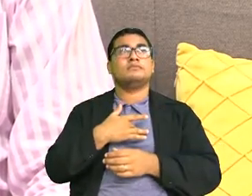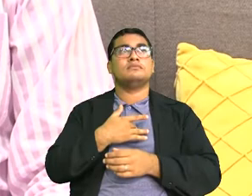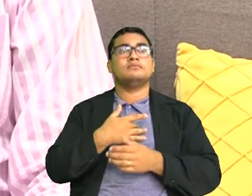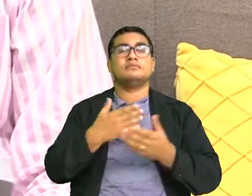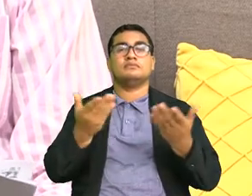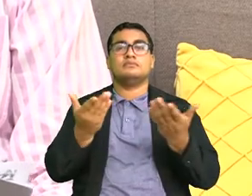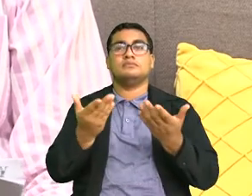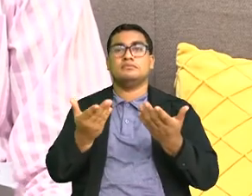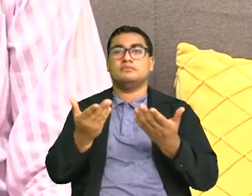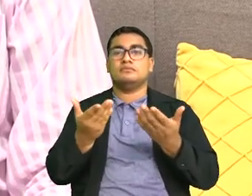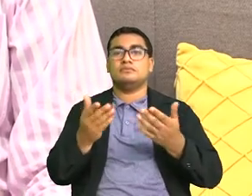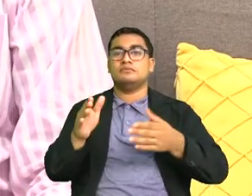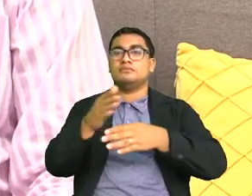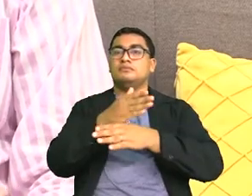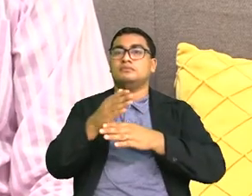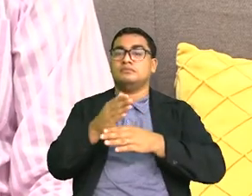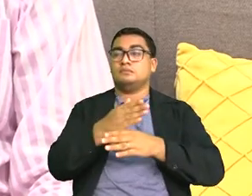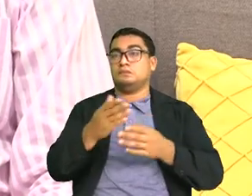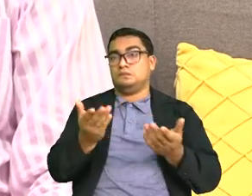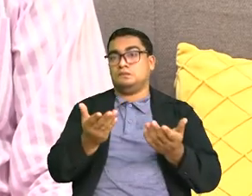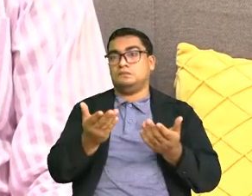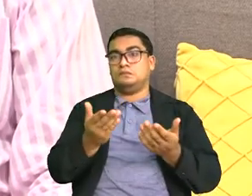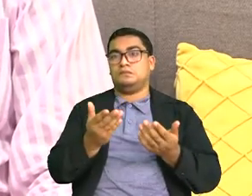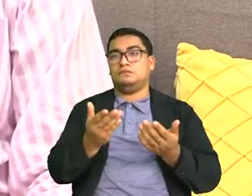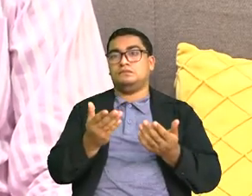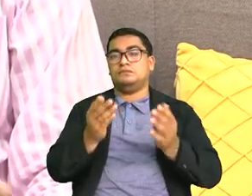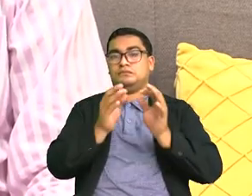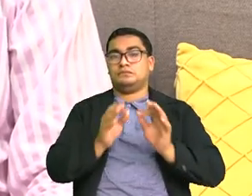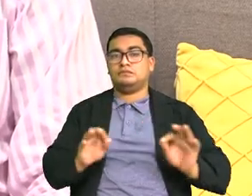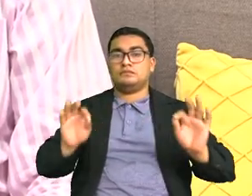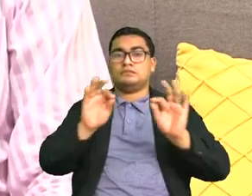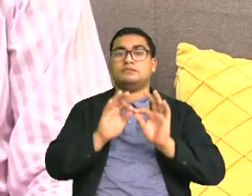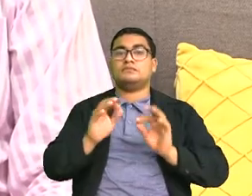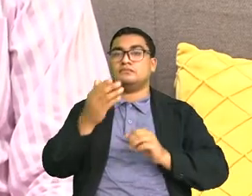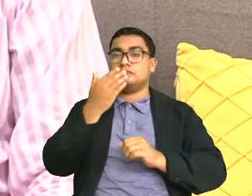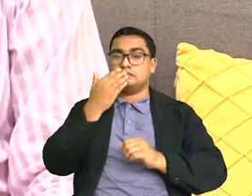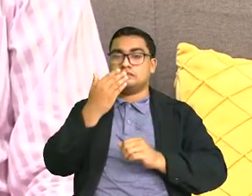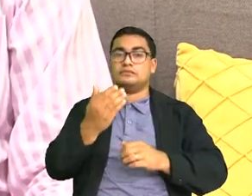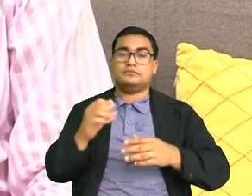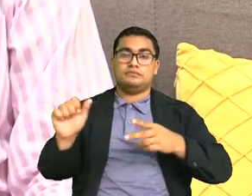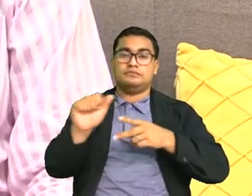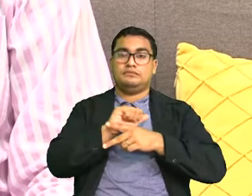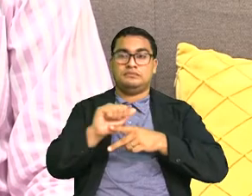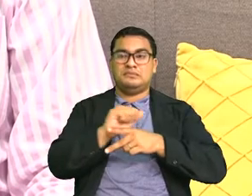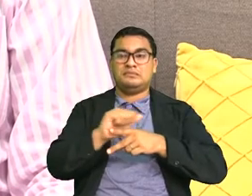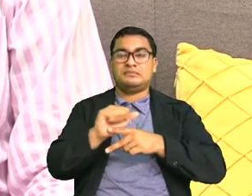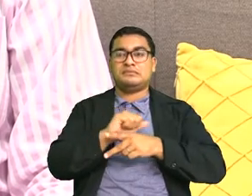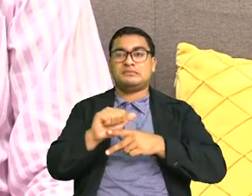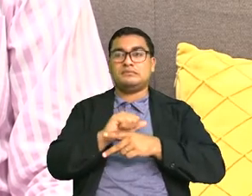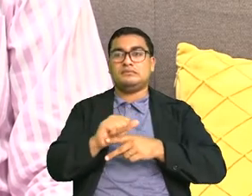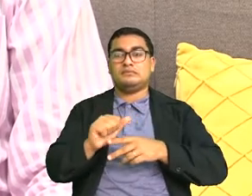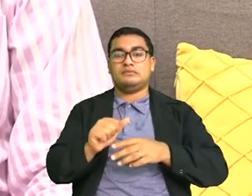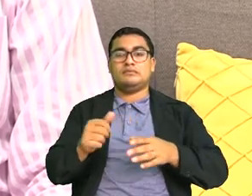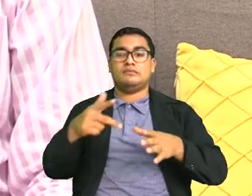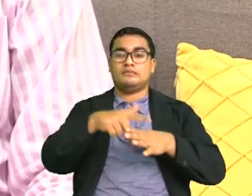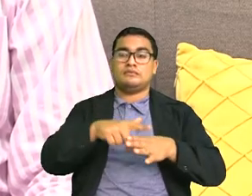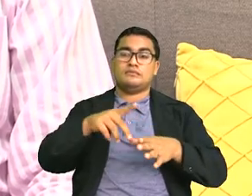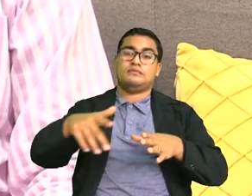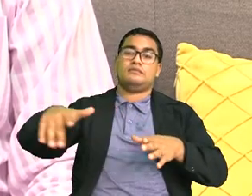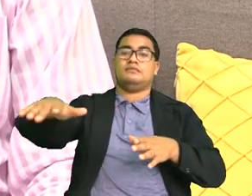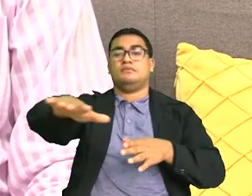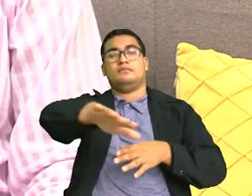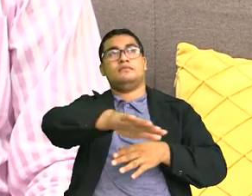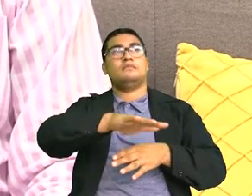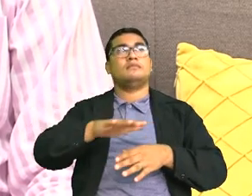veces incremento de áreas de manzana g lo que obedece también a buenas prácticas claro que pueden proponer las prácticas en el campo y